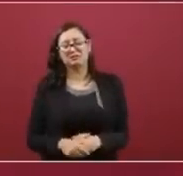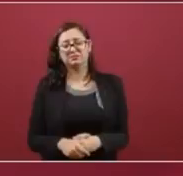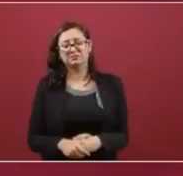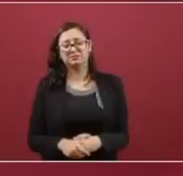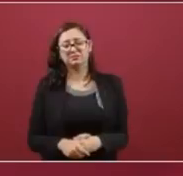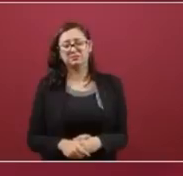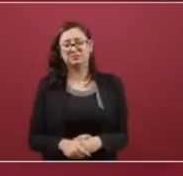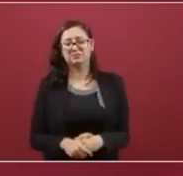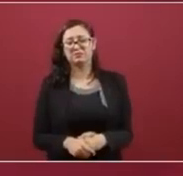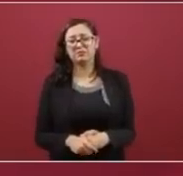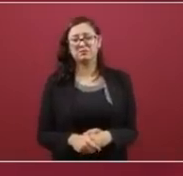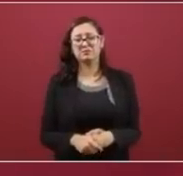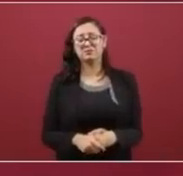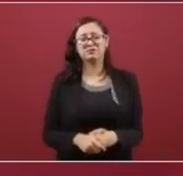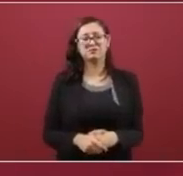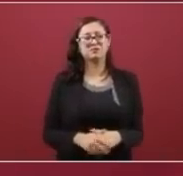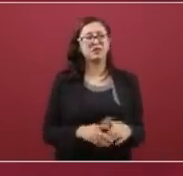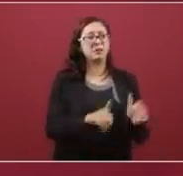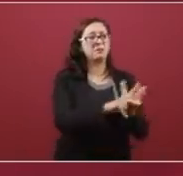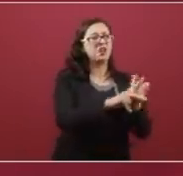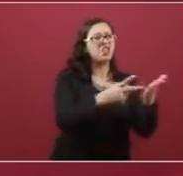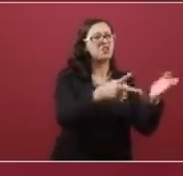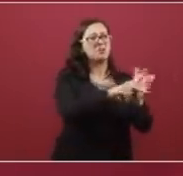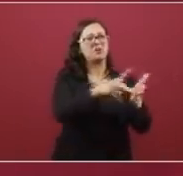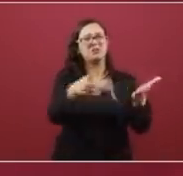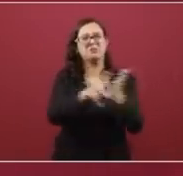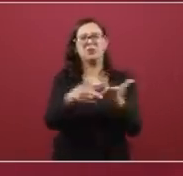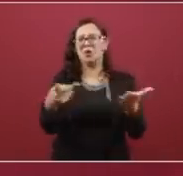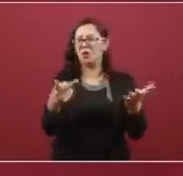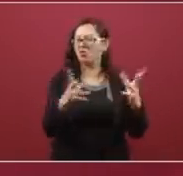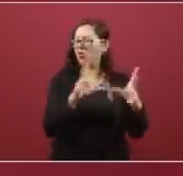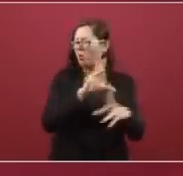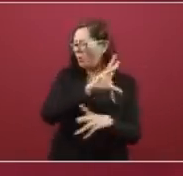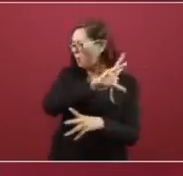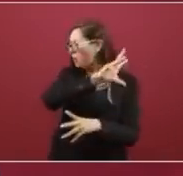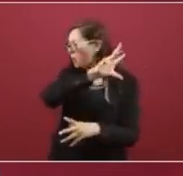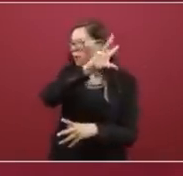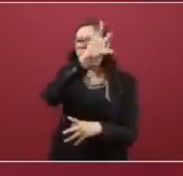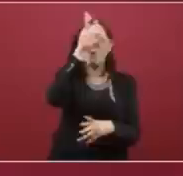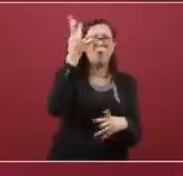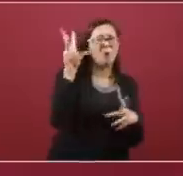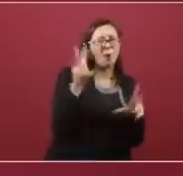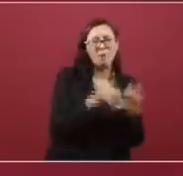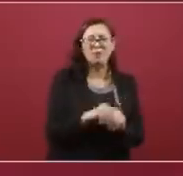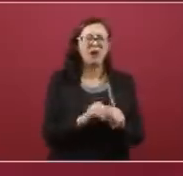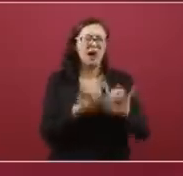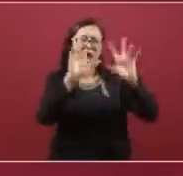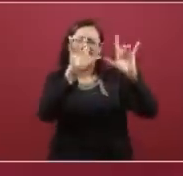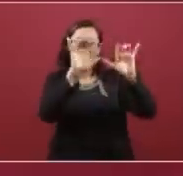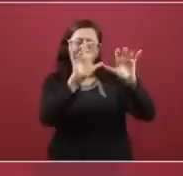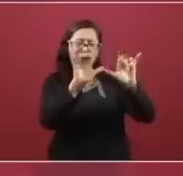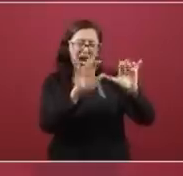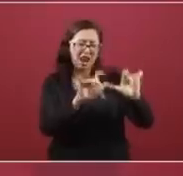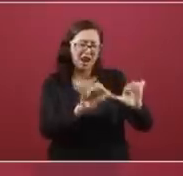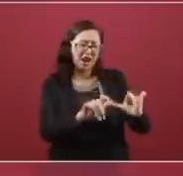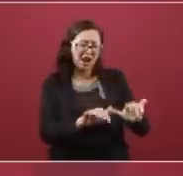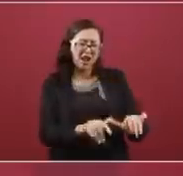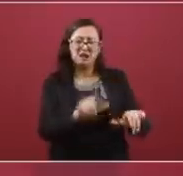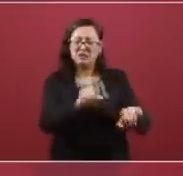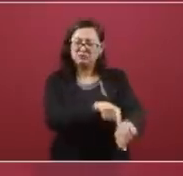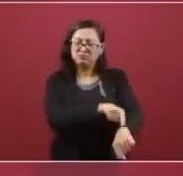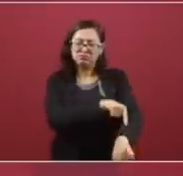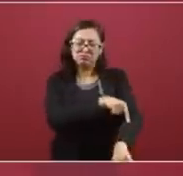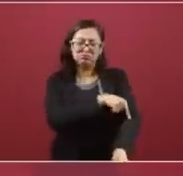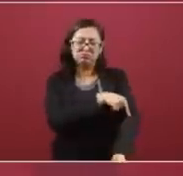periódicos en donde de todo. Columnas completas las que hacen